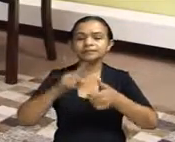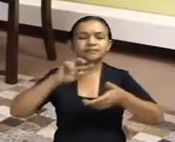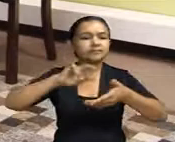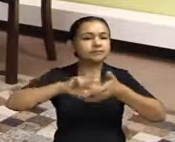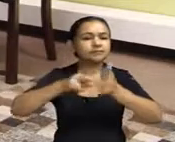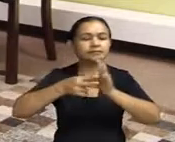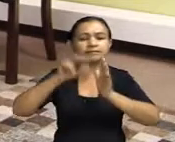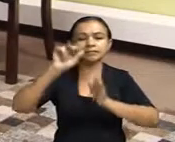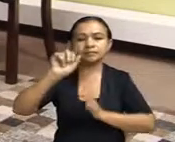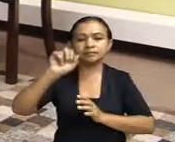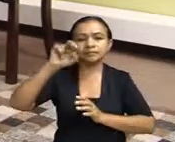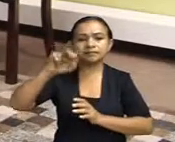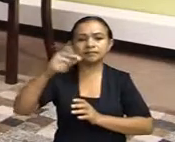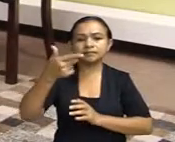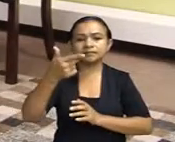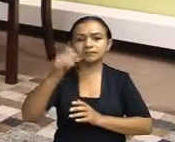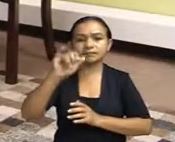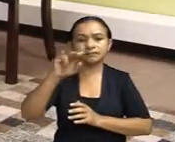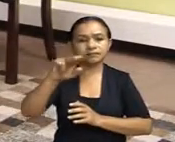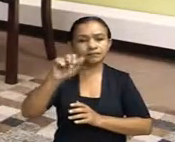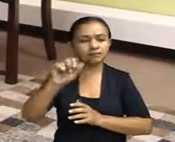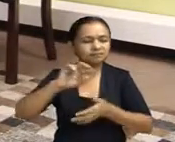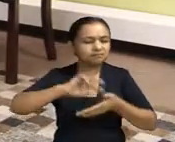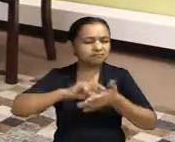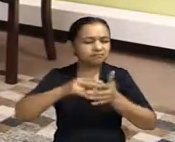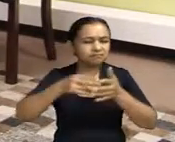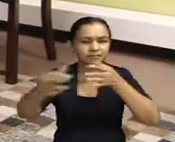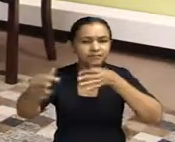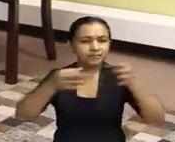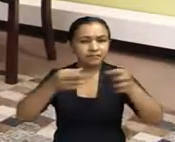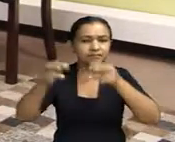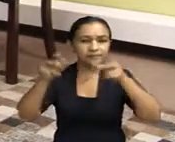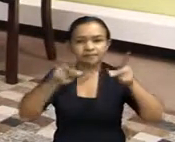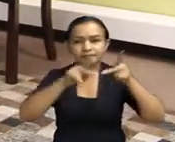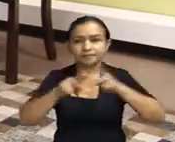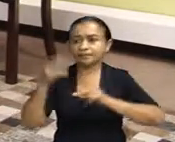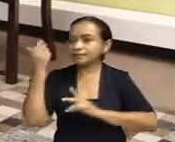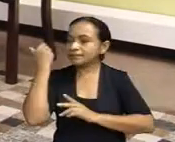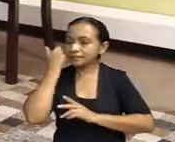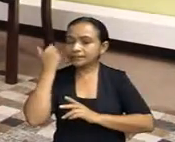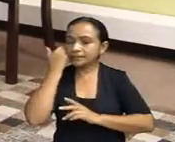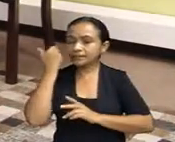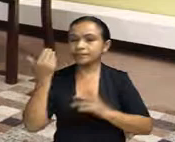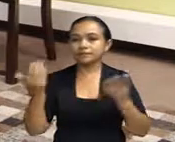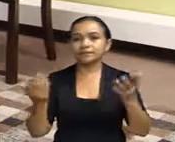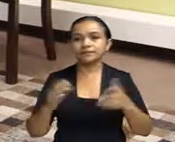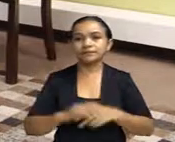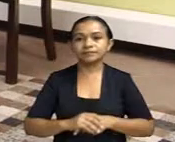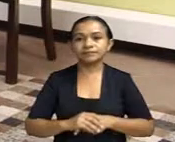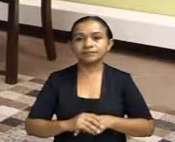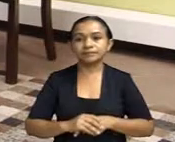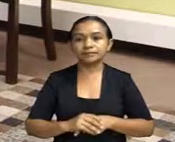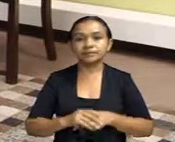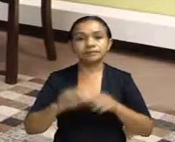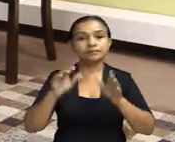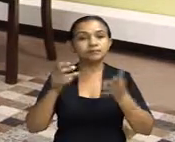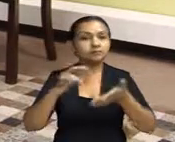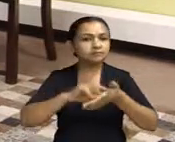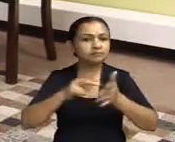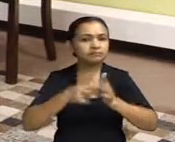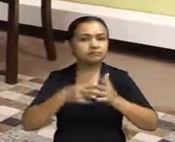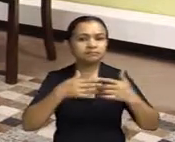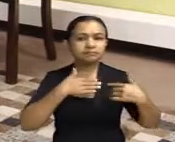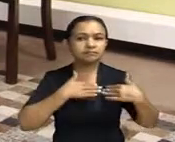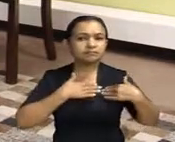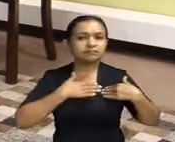angina de pecho, doctora? ¿Cómo lo describen los pacientes que llegan donde usted? Antes, la angina de pecho es parte